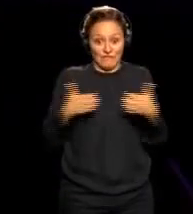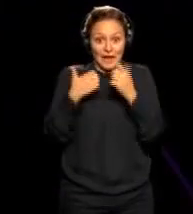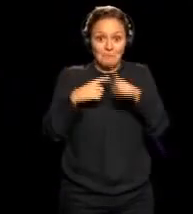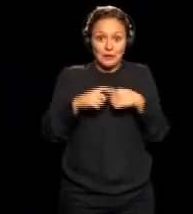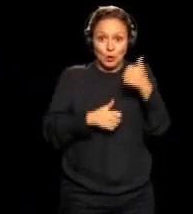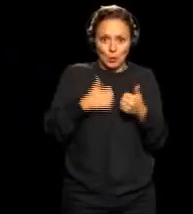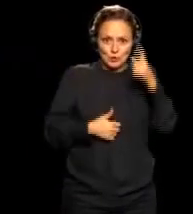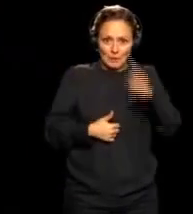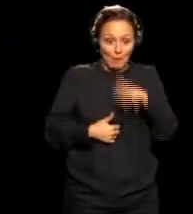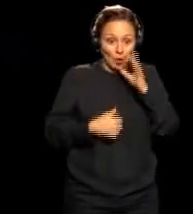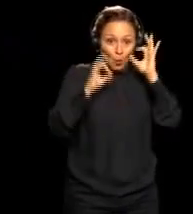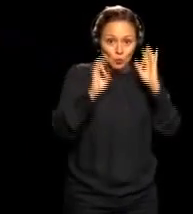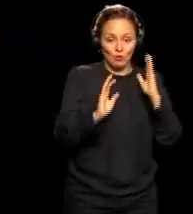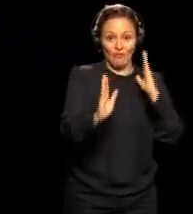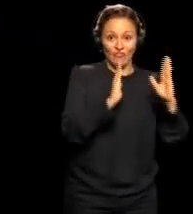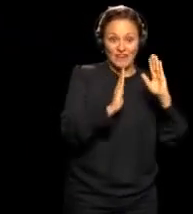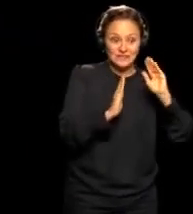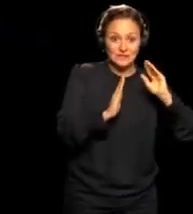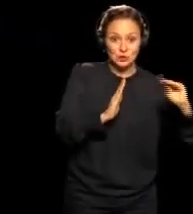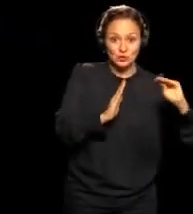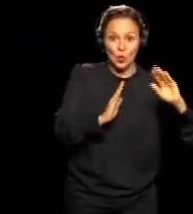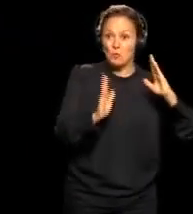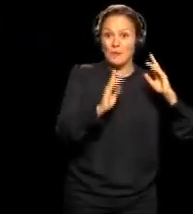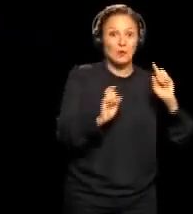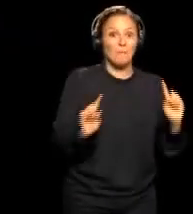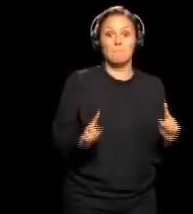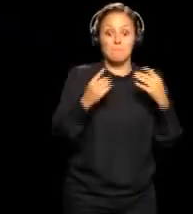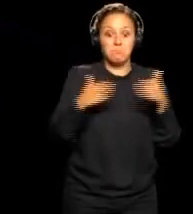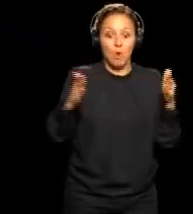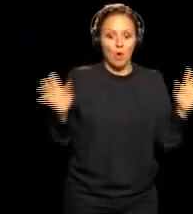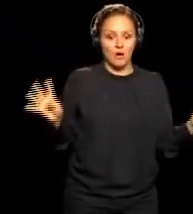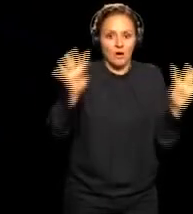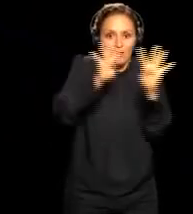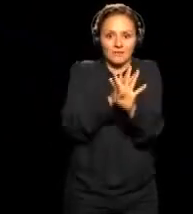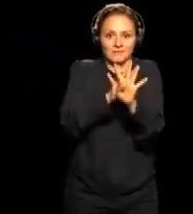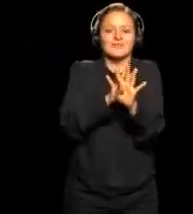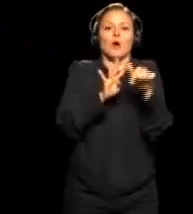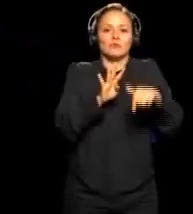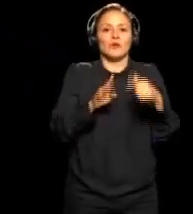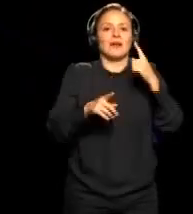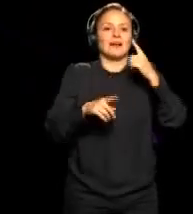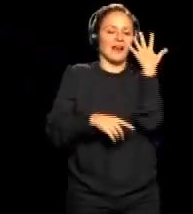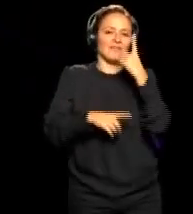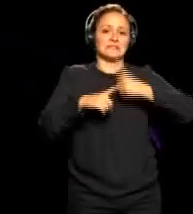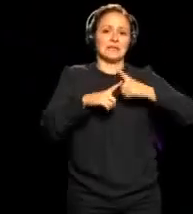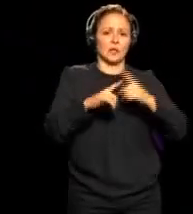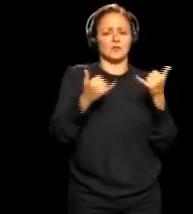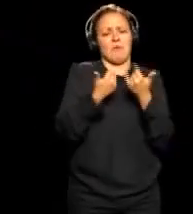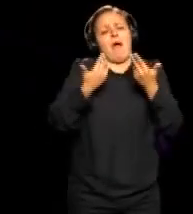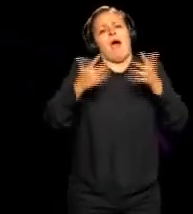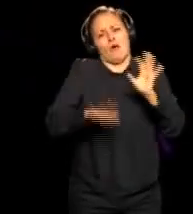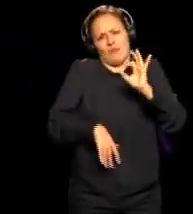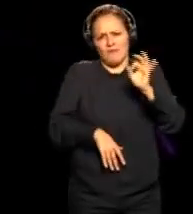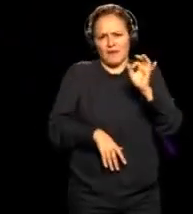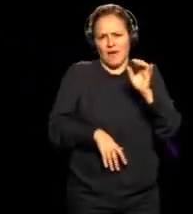su fase, en el momento en el que pusieron por primera vez un pie sobre este escenario del Carnaval de Santa Cruz de Tenerife, aunque son murgueros de los de toda